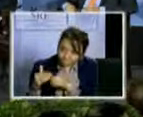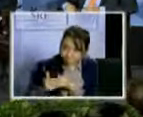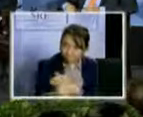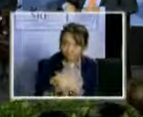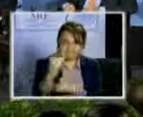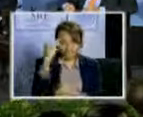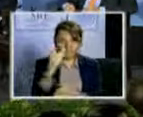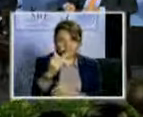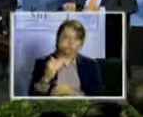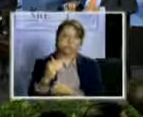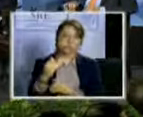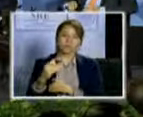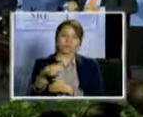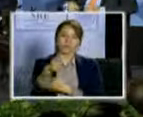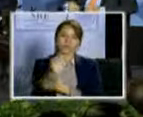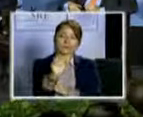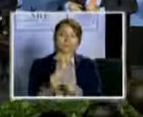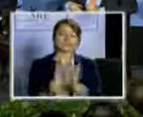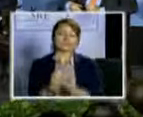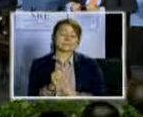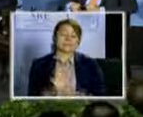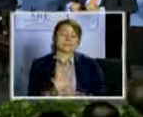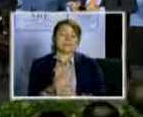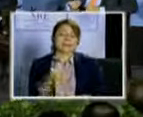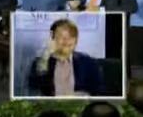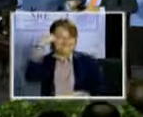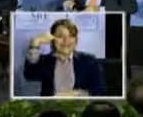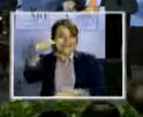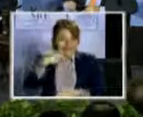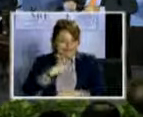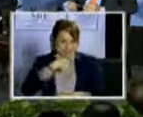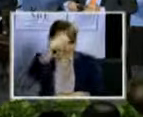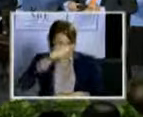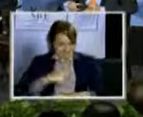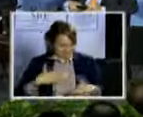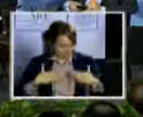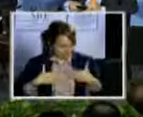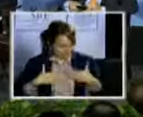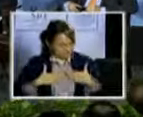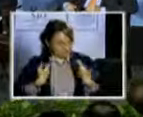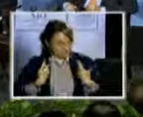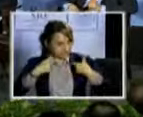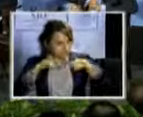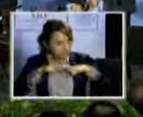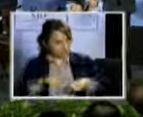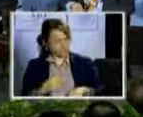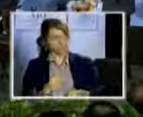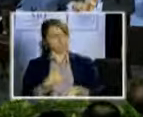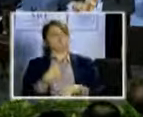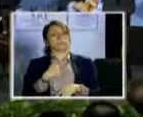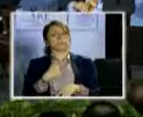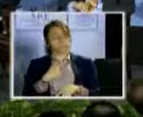moralmente y verdaderamente como persona, sentía una